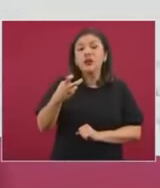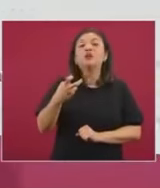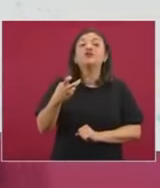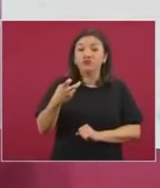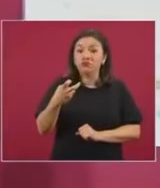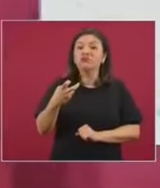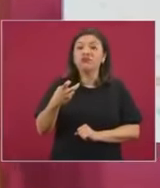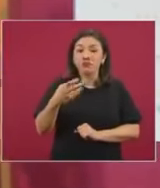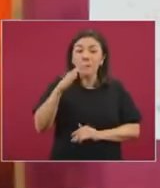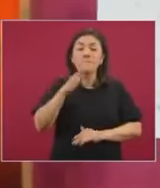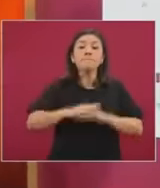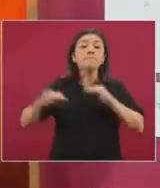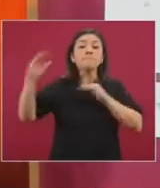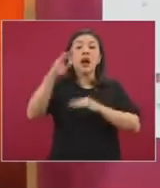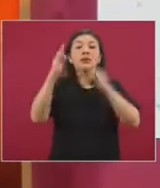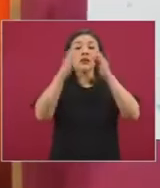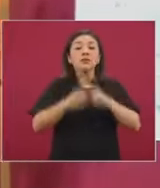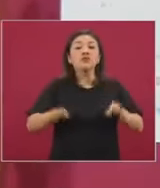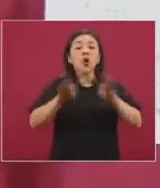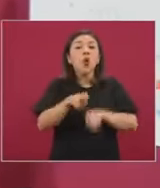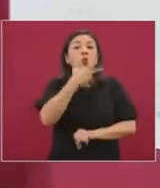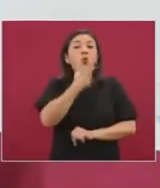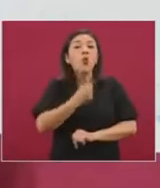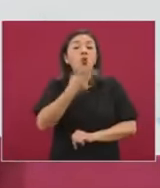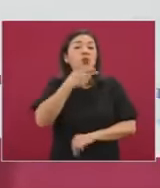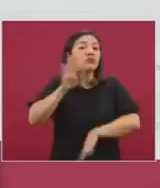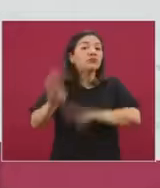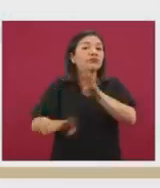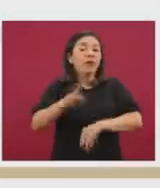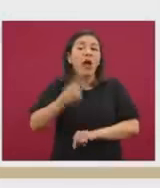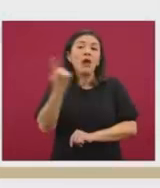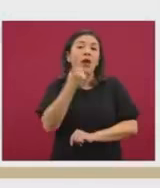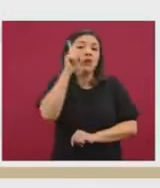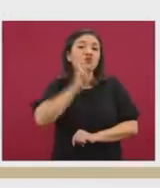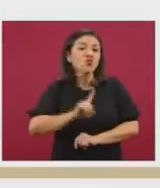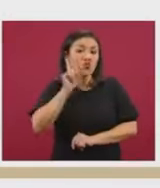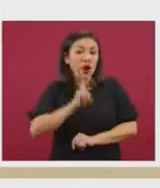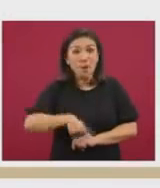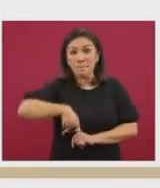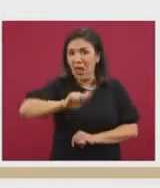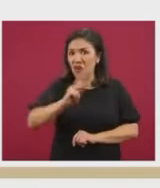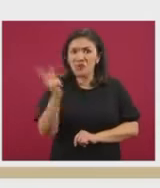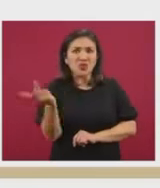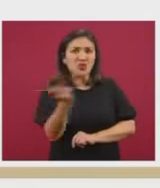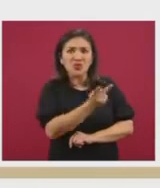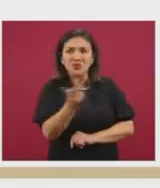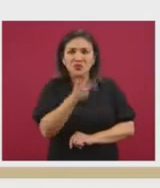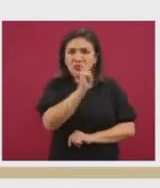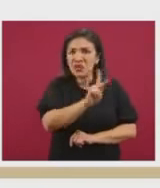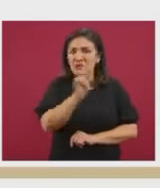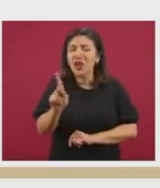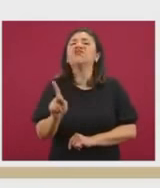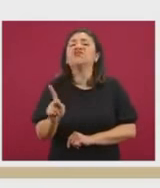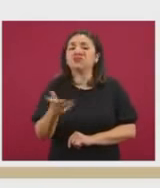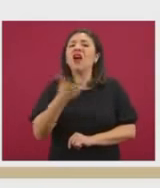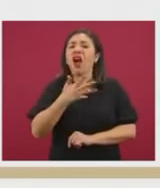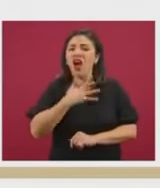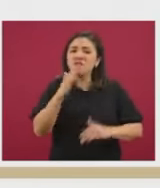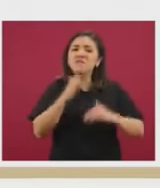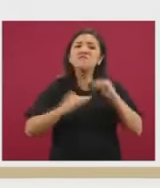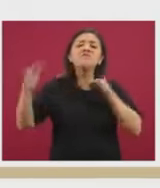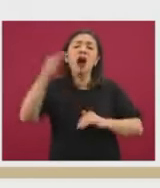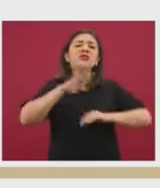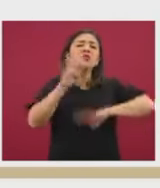sido mucho más importante en los hombres que en las mujeres. Sin embargo, en ambos tenemos este exceso de